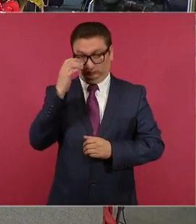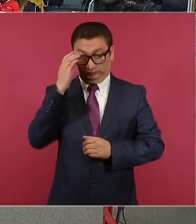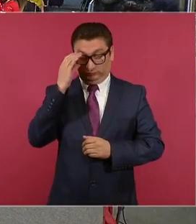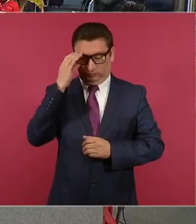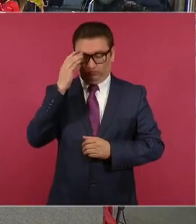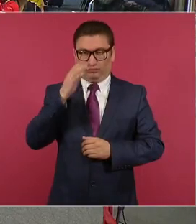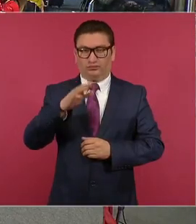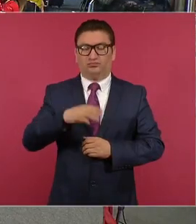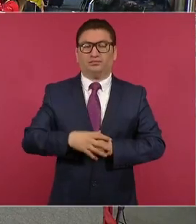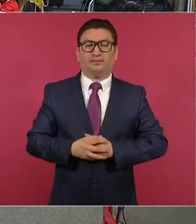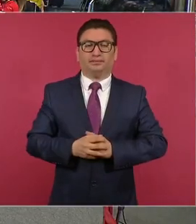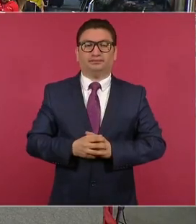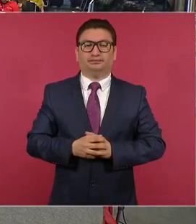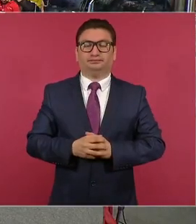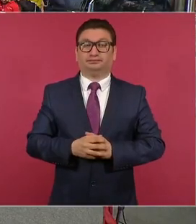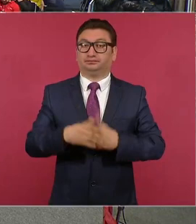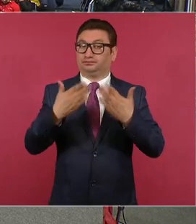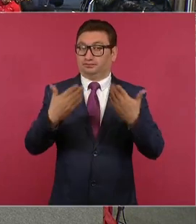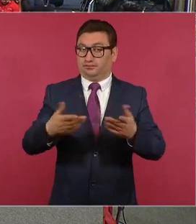Bueno, el propósito es